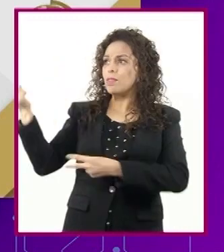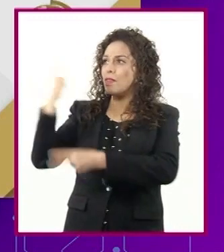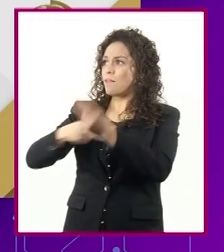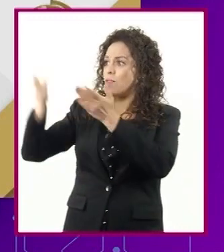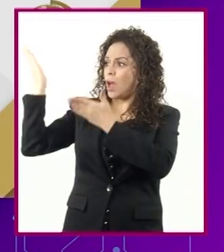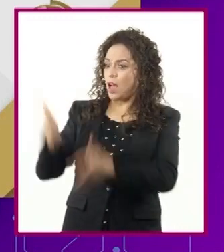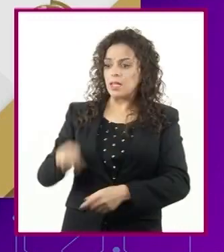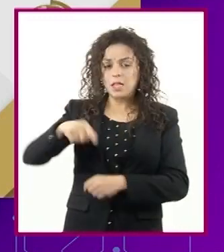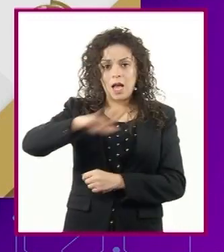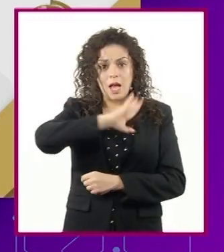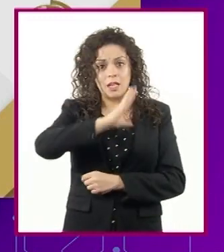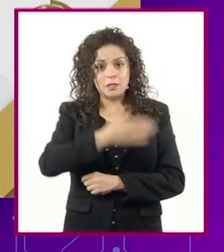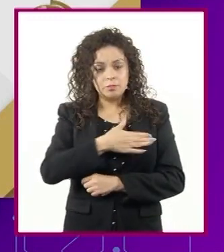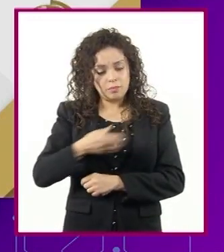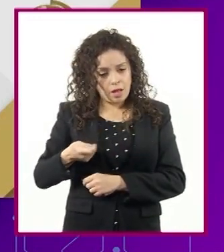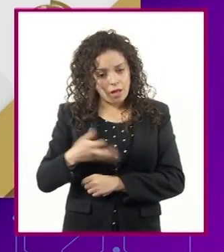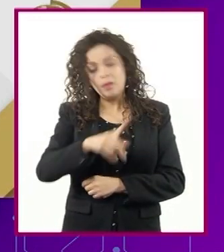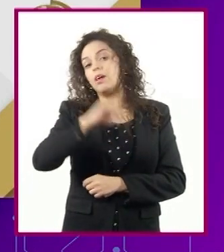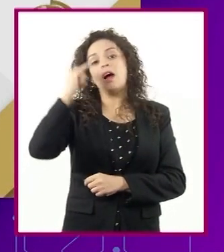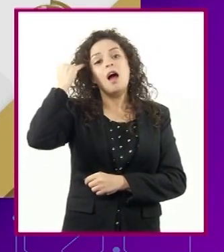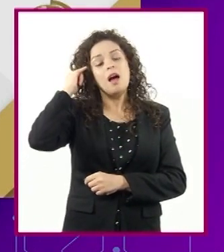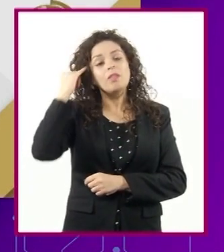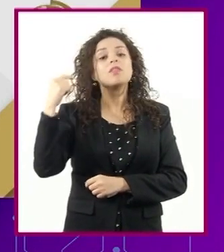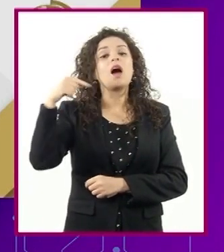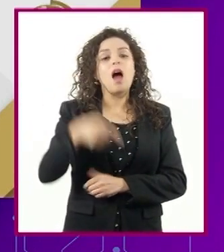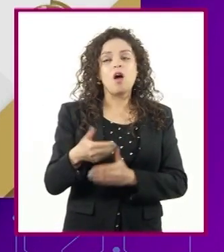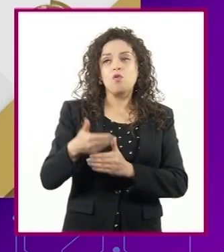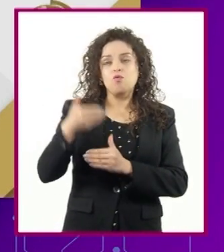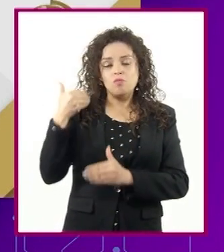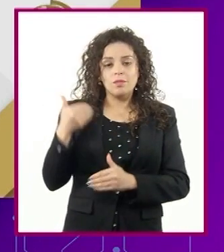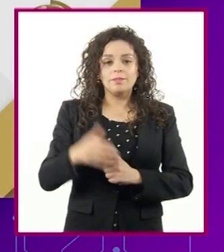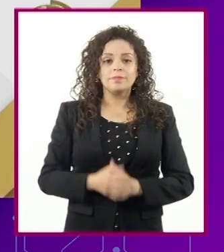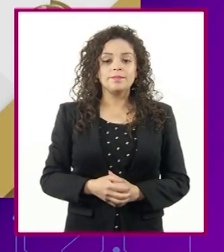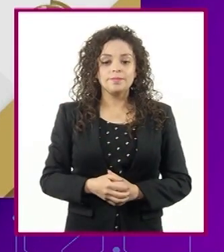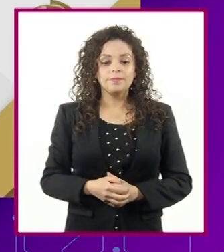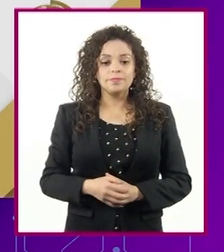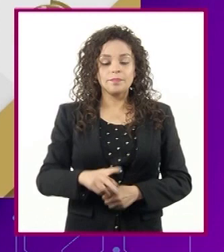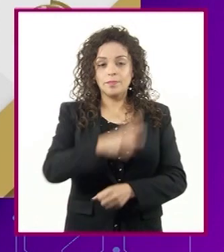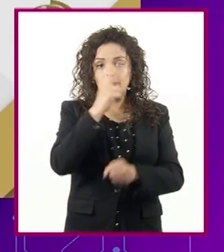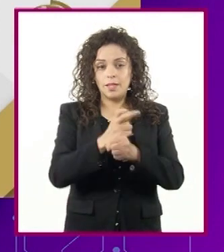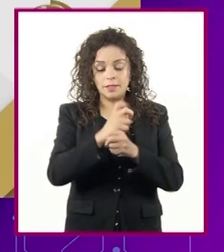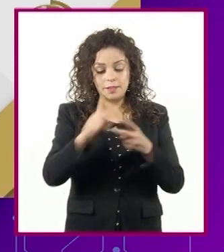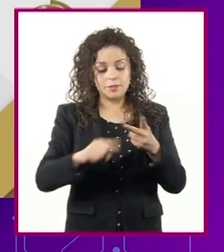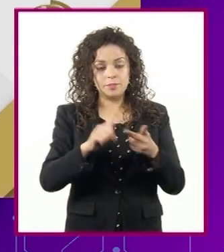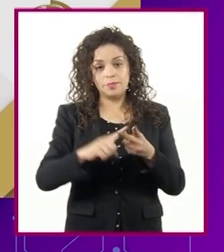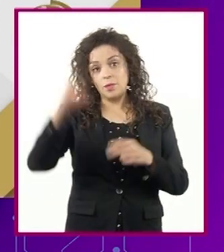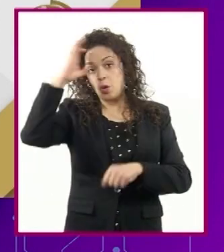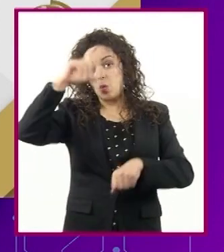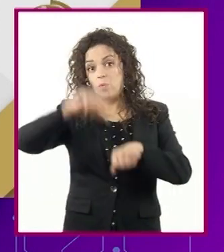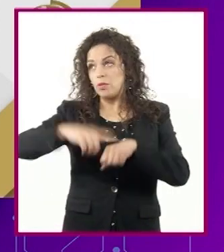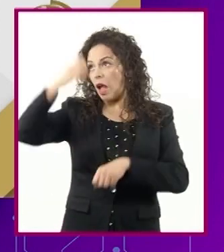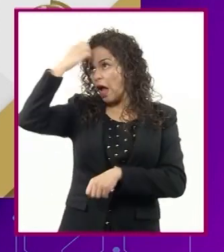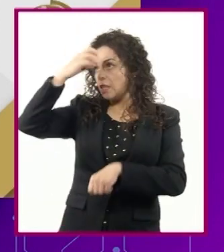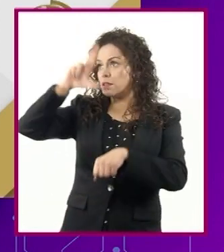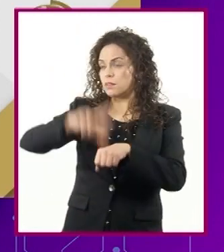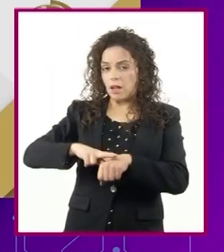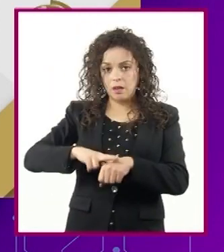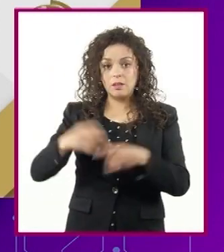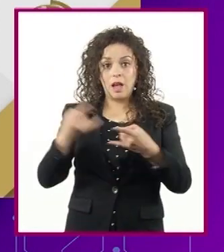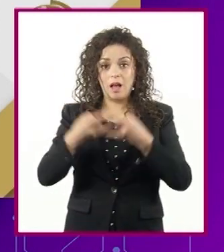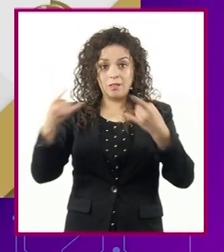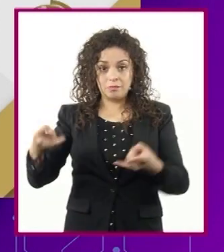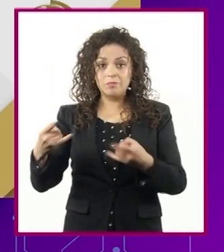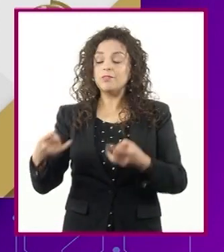españoles. 2. Y las culturas extranjeras de gran tradición histórica que migraron a